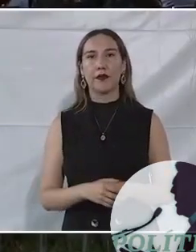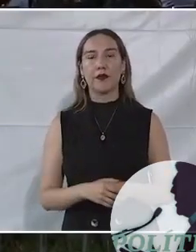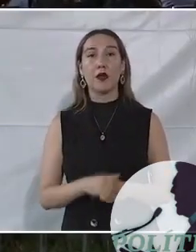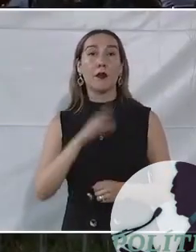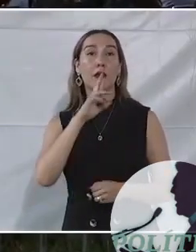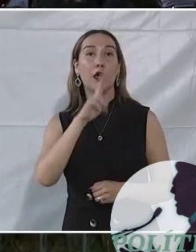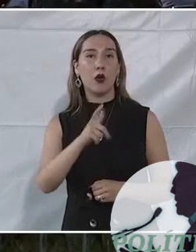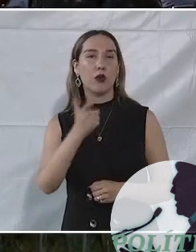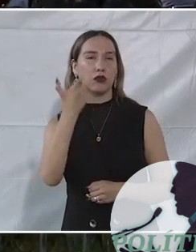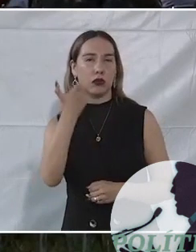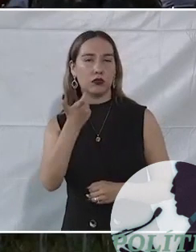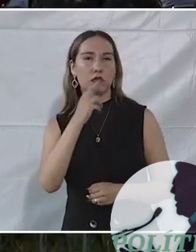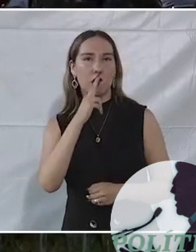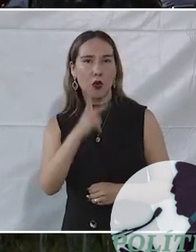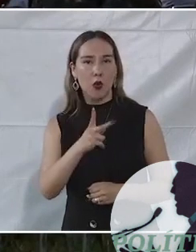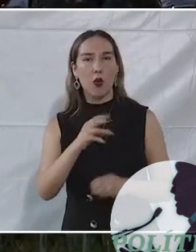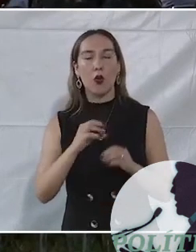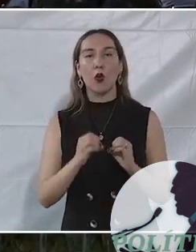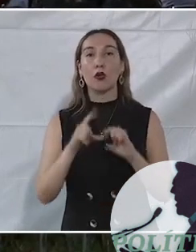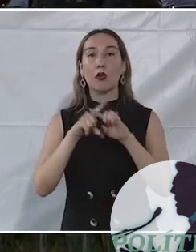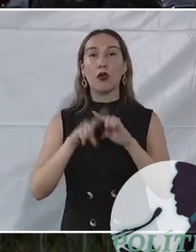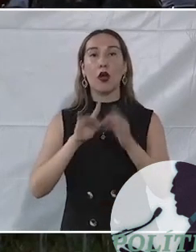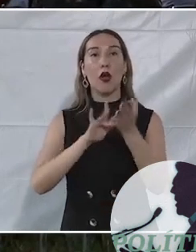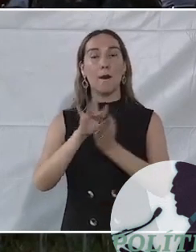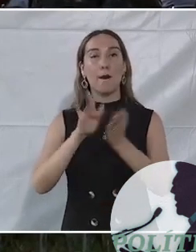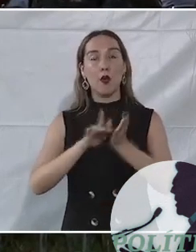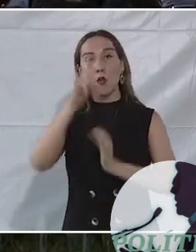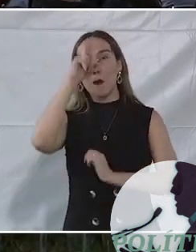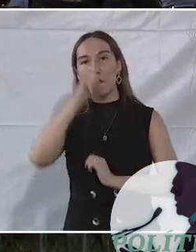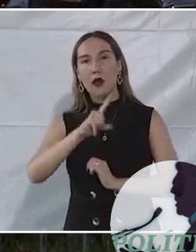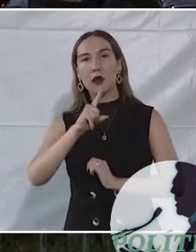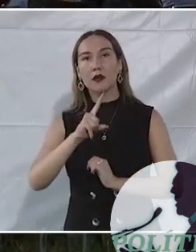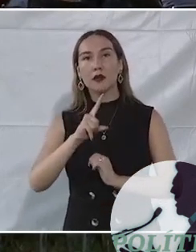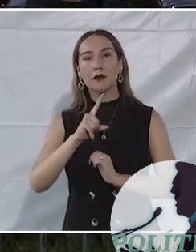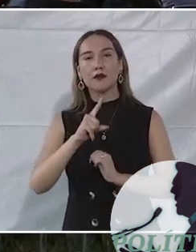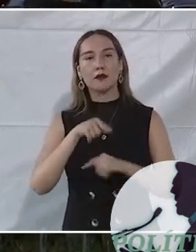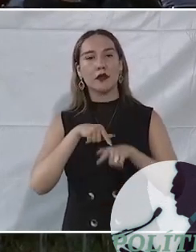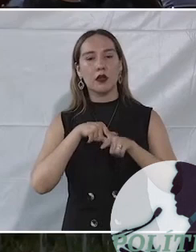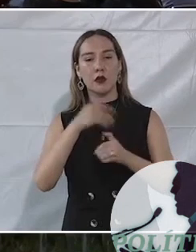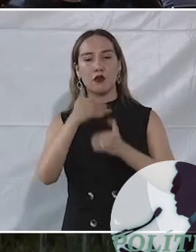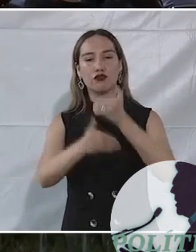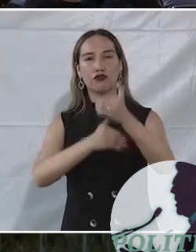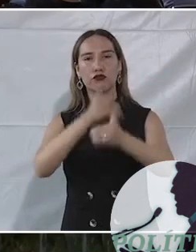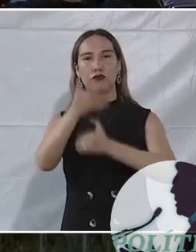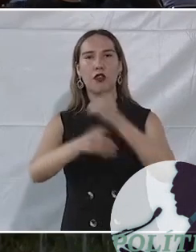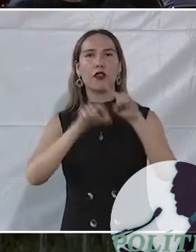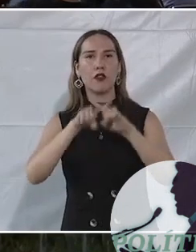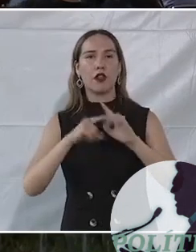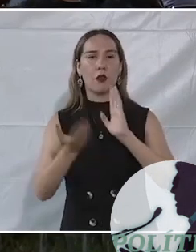a seguir con el programa de mejoramiento, de reconstrucción y de construcción de